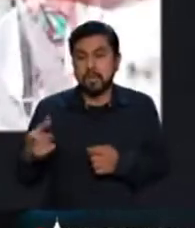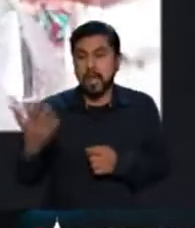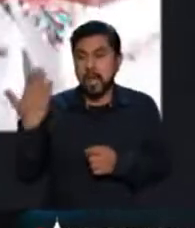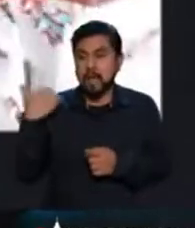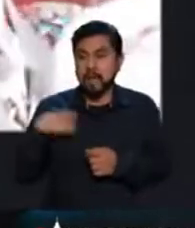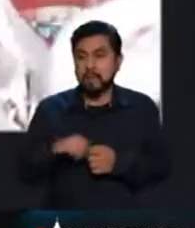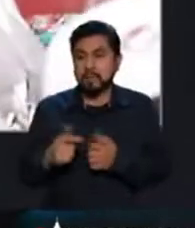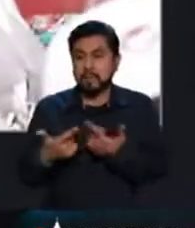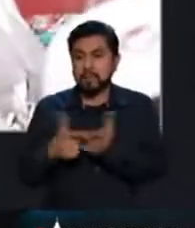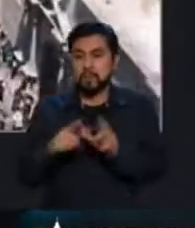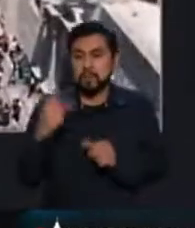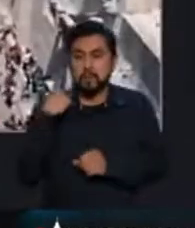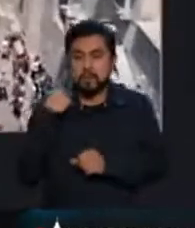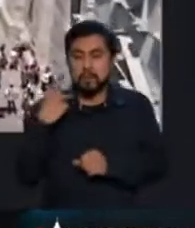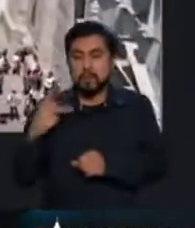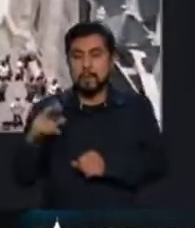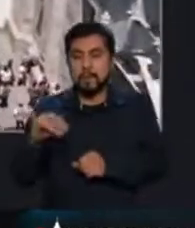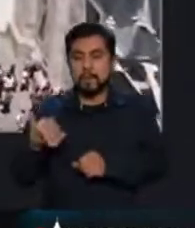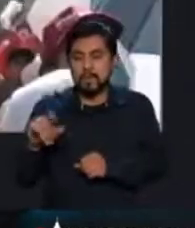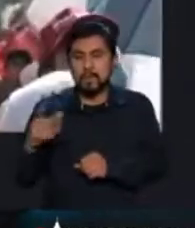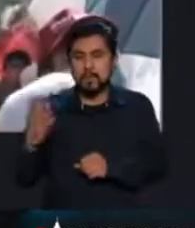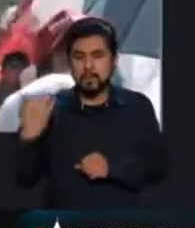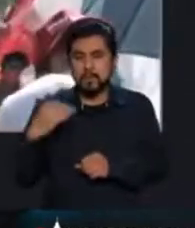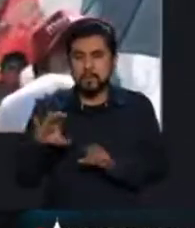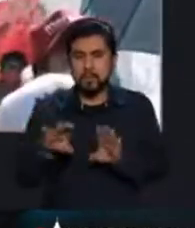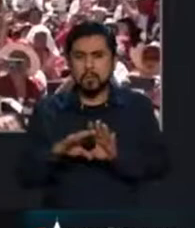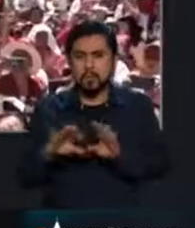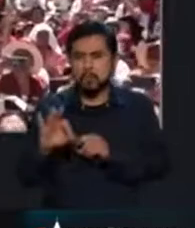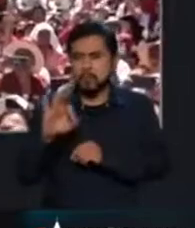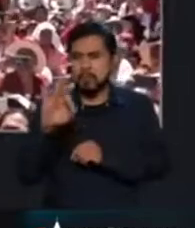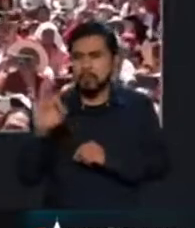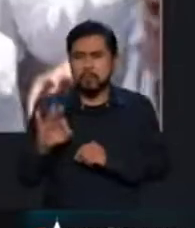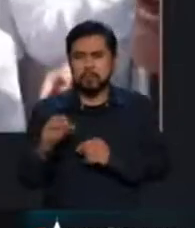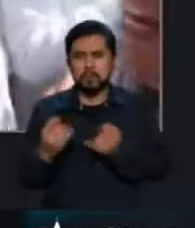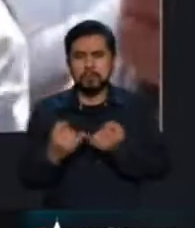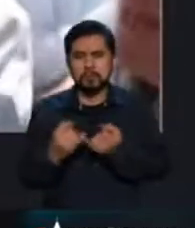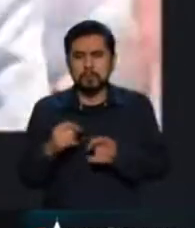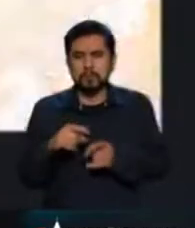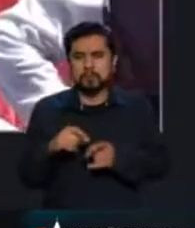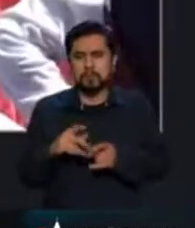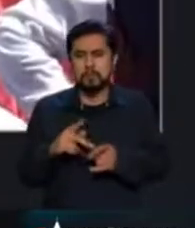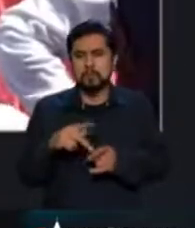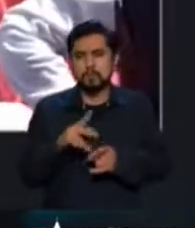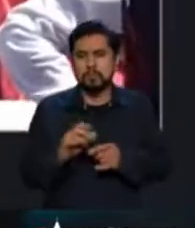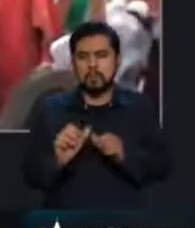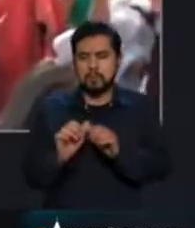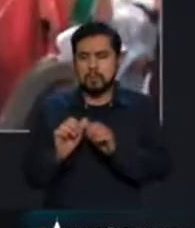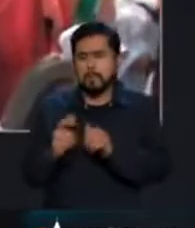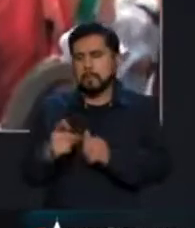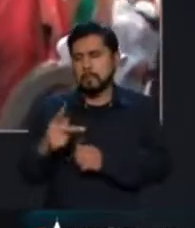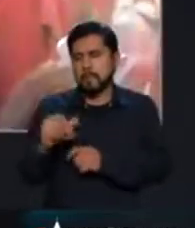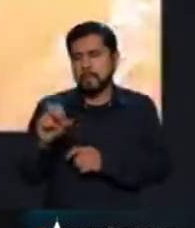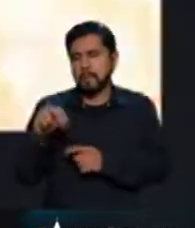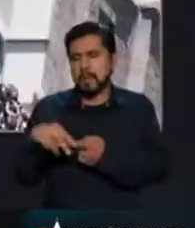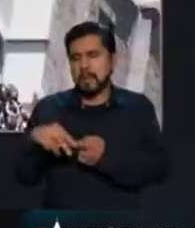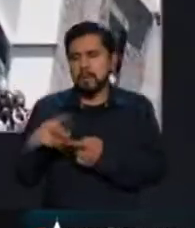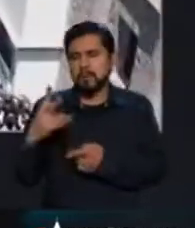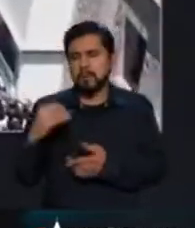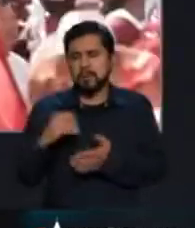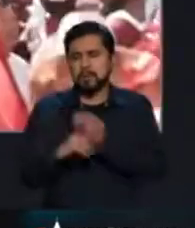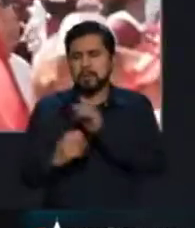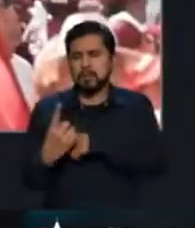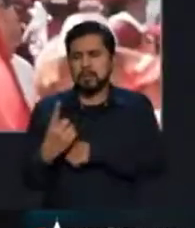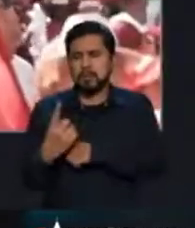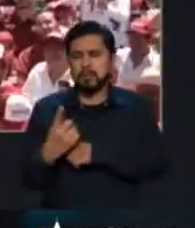que te diría que en términos de partido obtuvo un porcentaje muy similar a lo que obtuvo el PAN en el 21 en la Cámara,